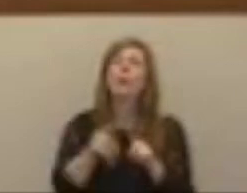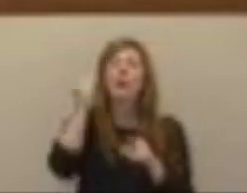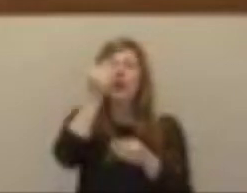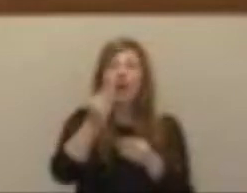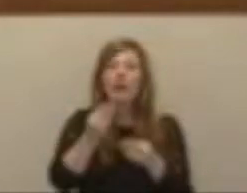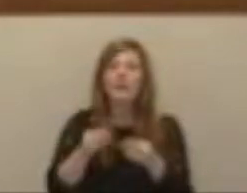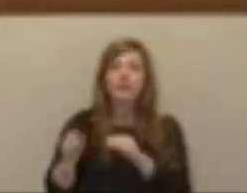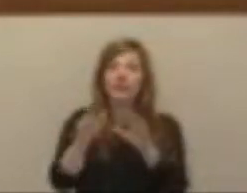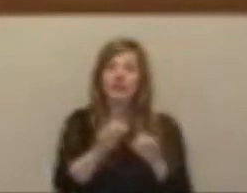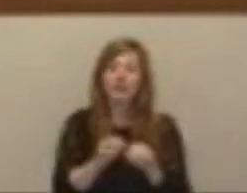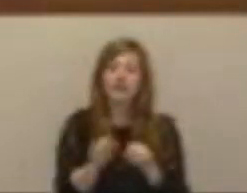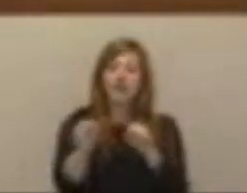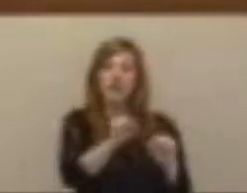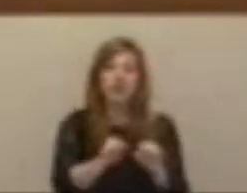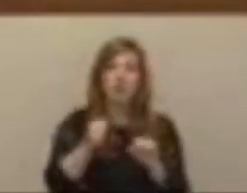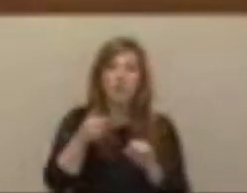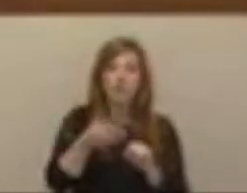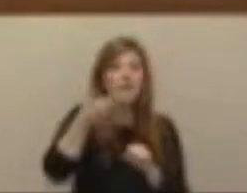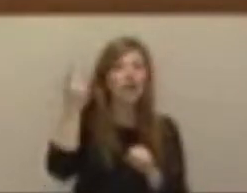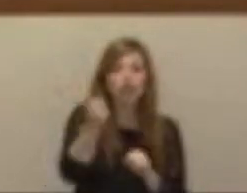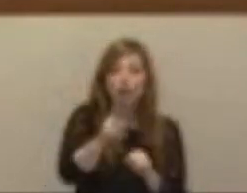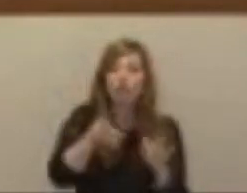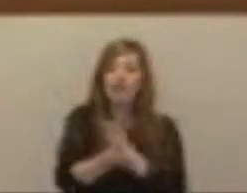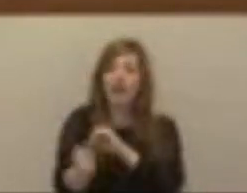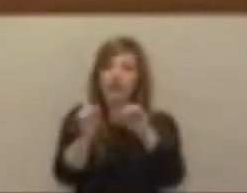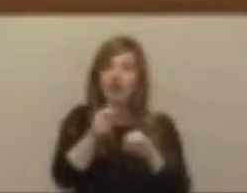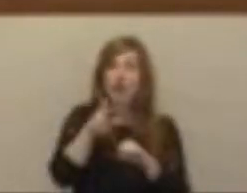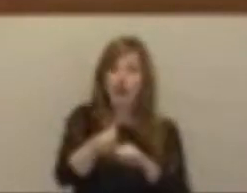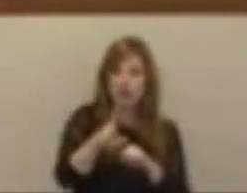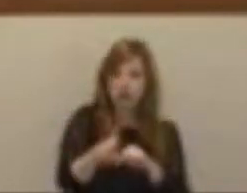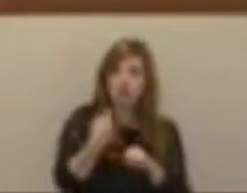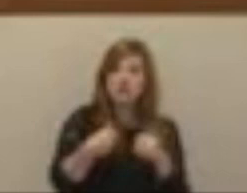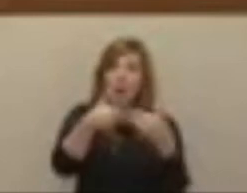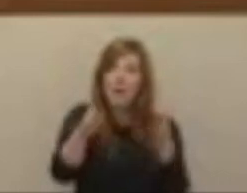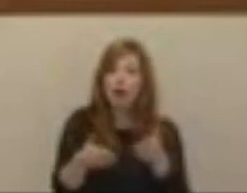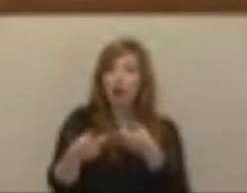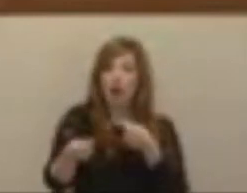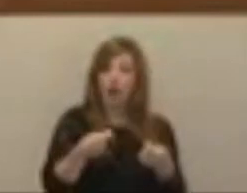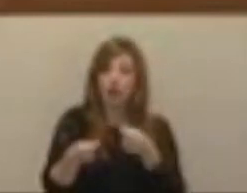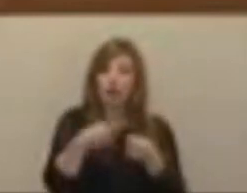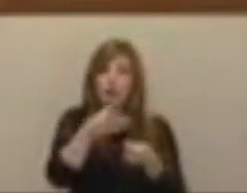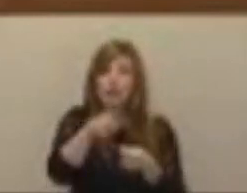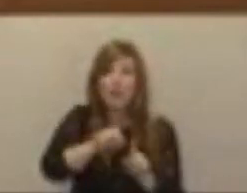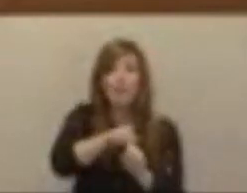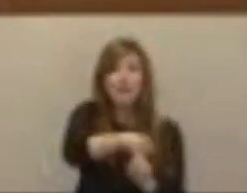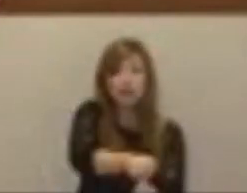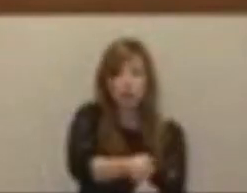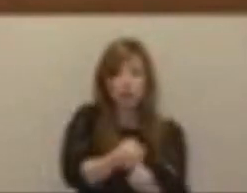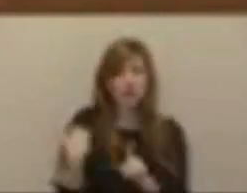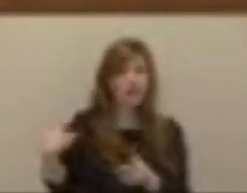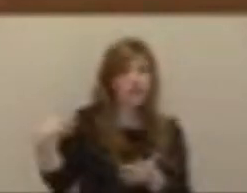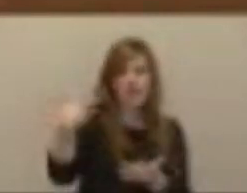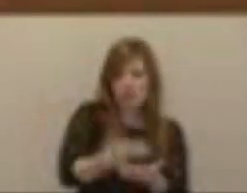defendiendo privilegios, se están defendiendo derechos conquistados en el marco de unas negociaciones y de unas presiones que llevaron mucho